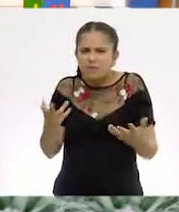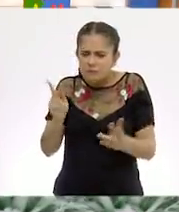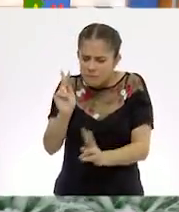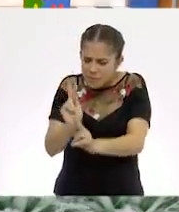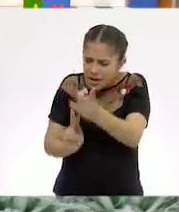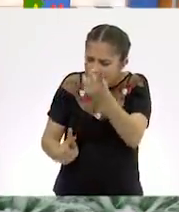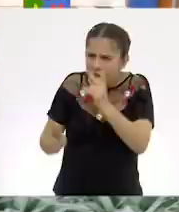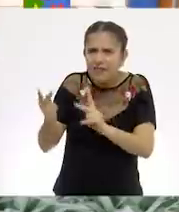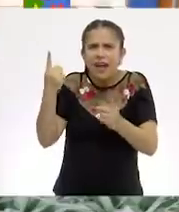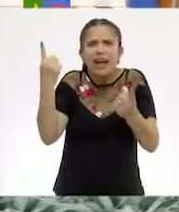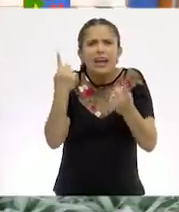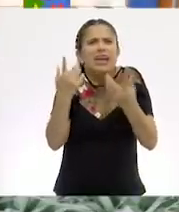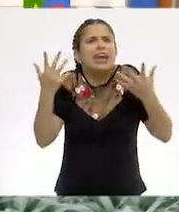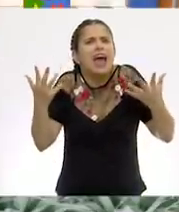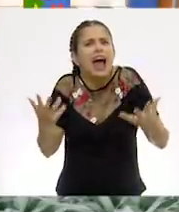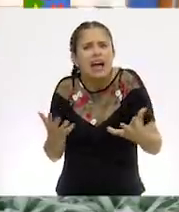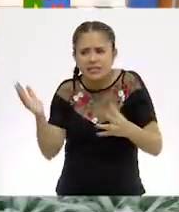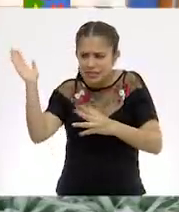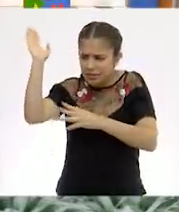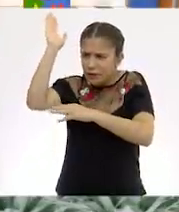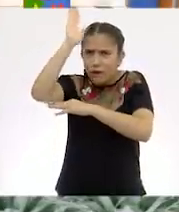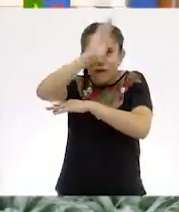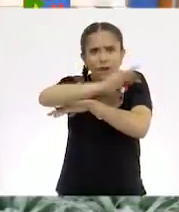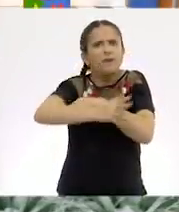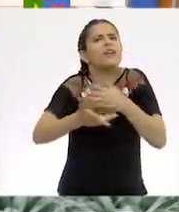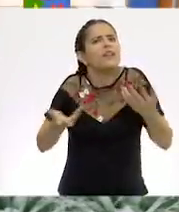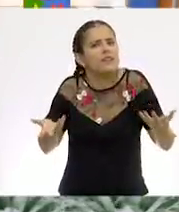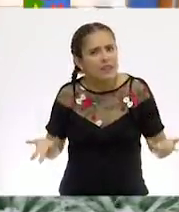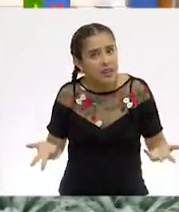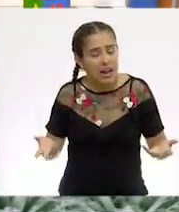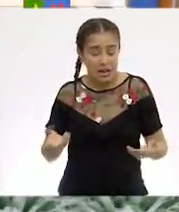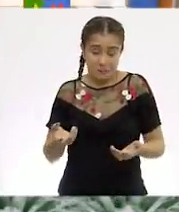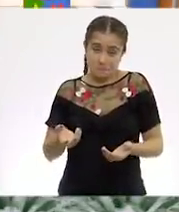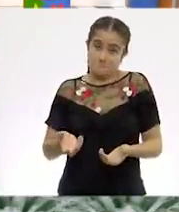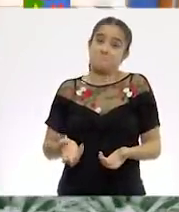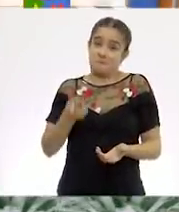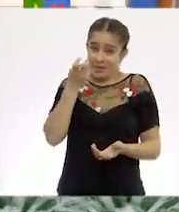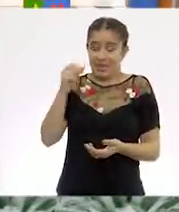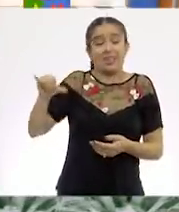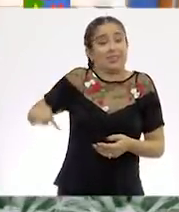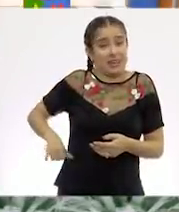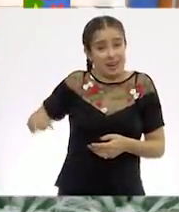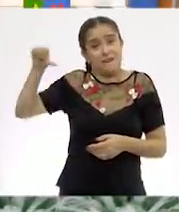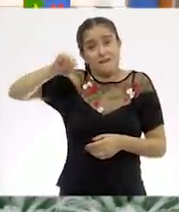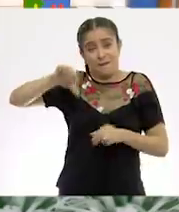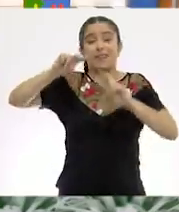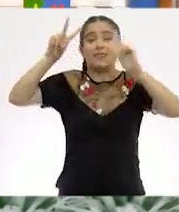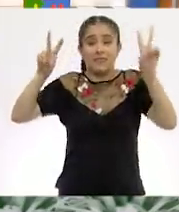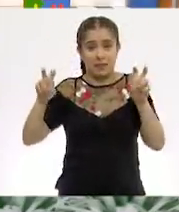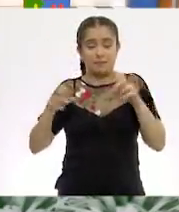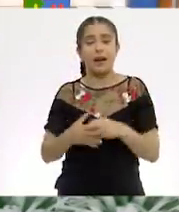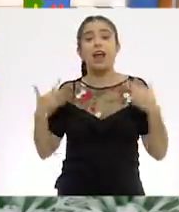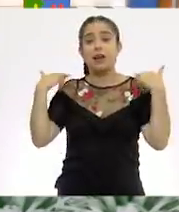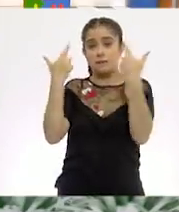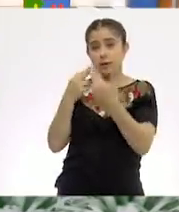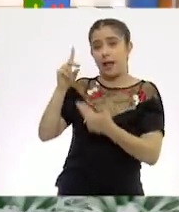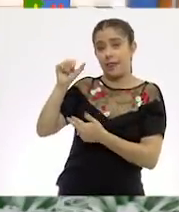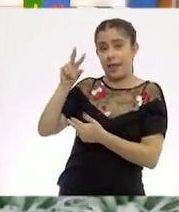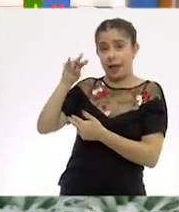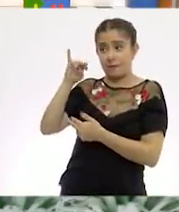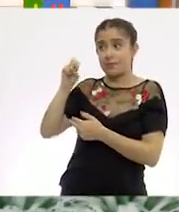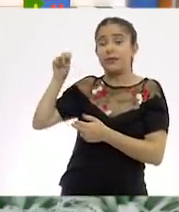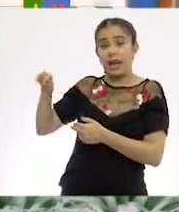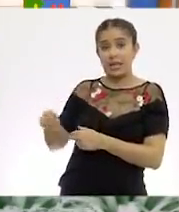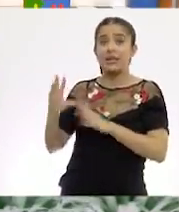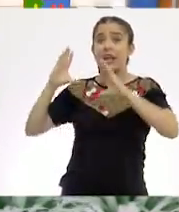las plantas a lo largo del día? Es una pregunta interesante, ¿verdad? El profe Danis nos tiene preparada una clase padrísima.